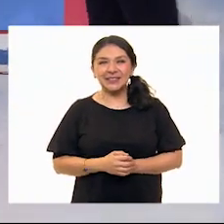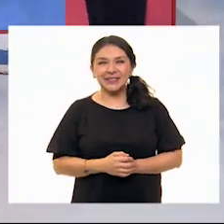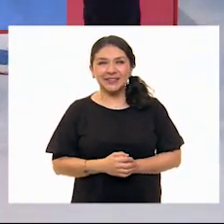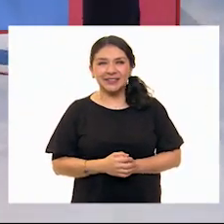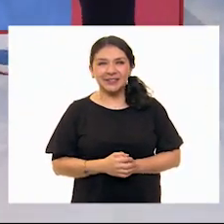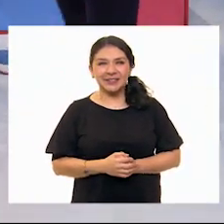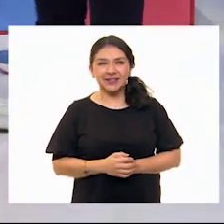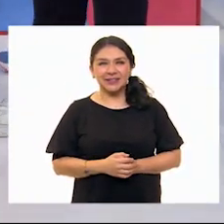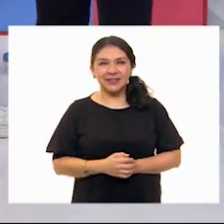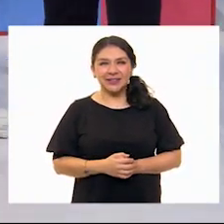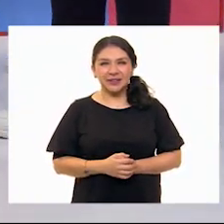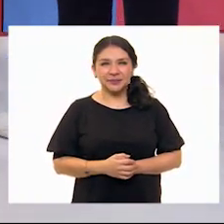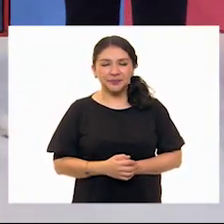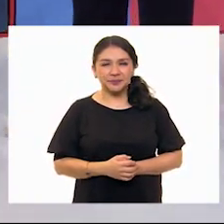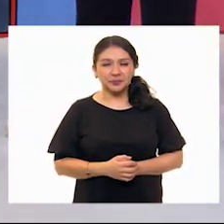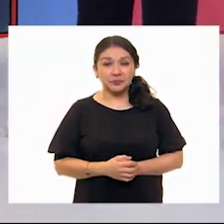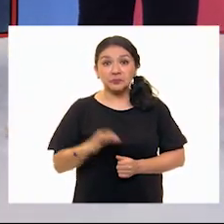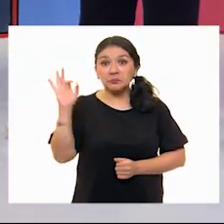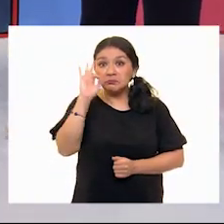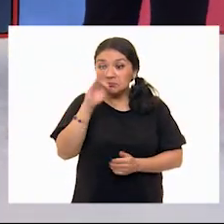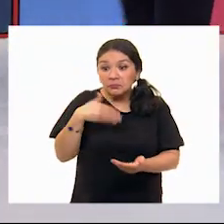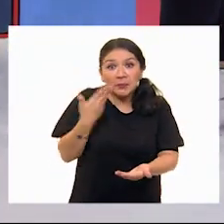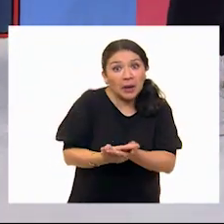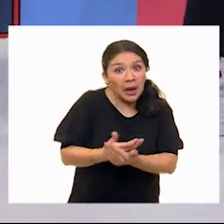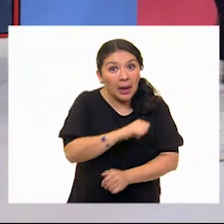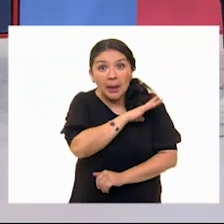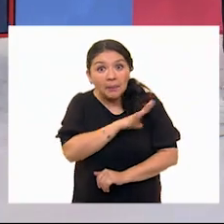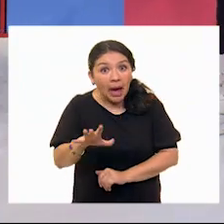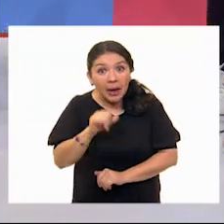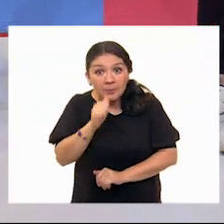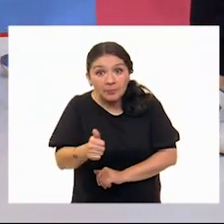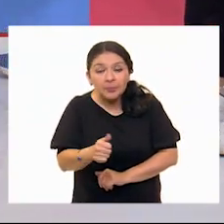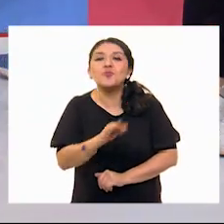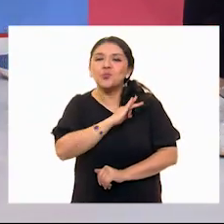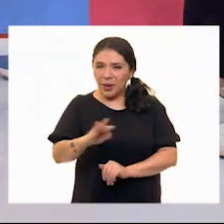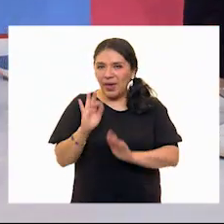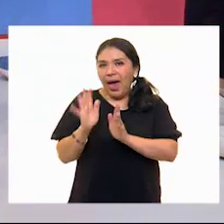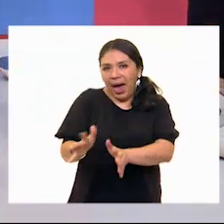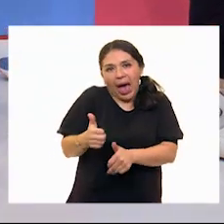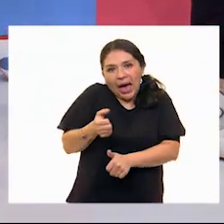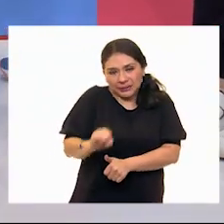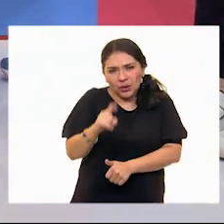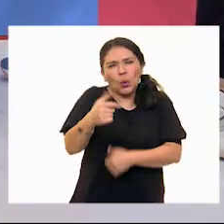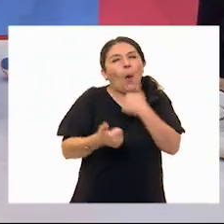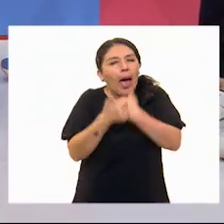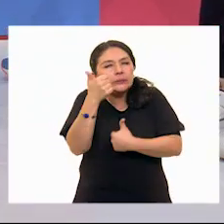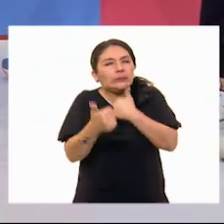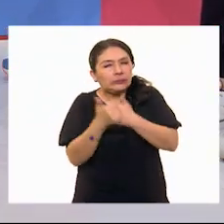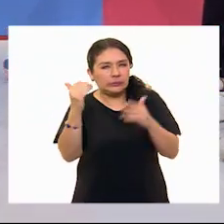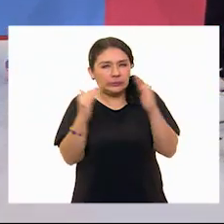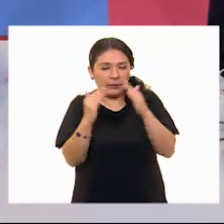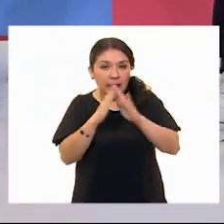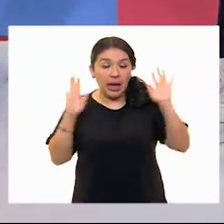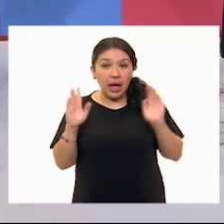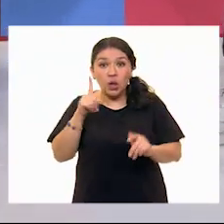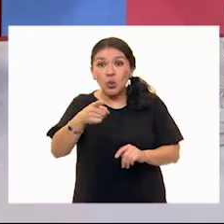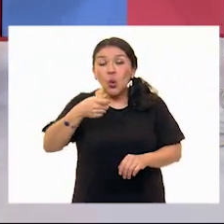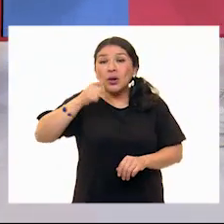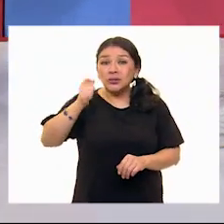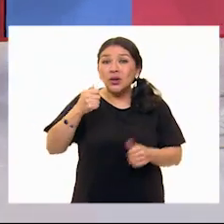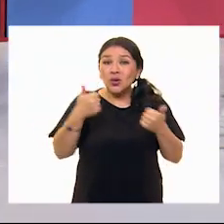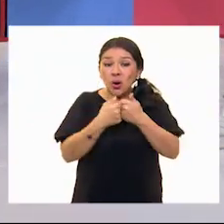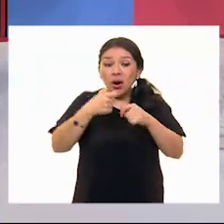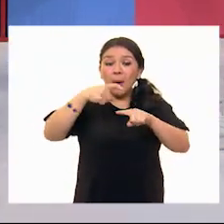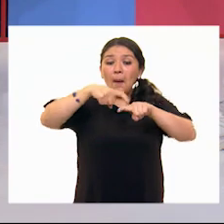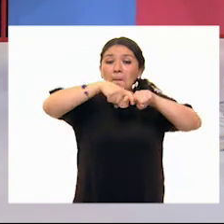y sujetarla. Si no se cae, la podemos dejar así sola. Tú en tu casa, experimenta. Si tu cubeta también se le cae el